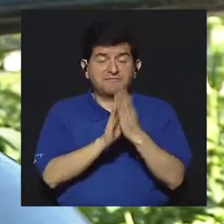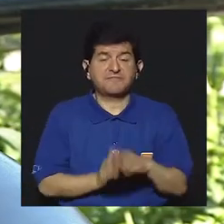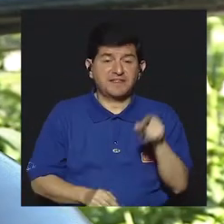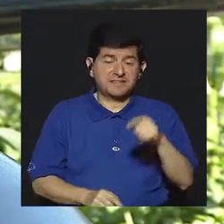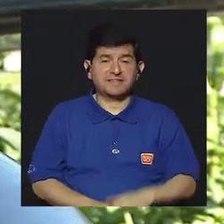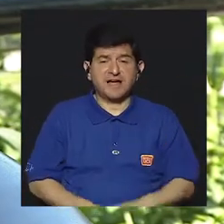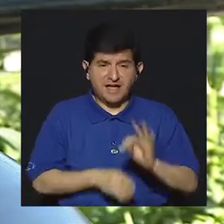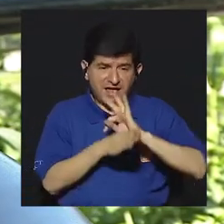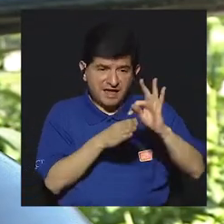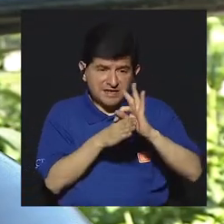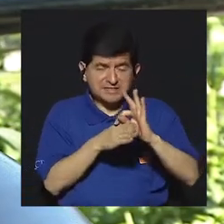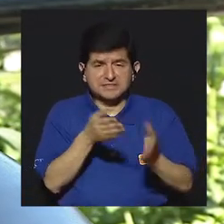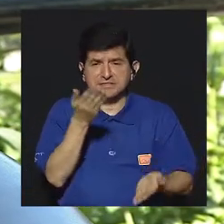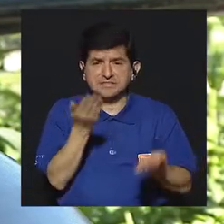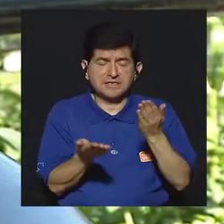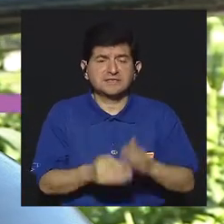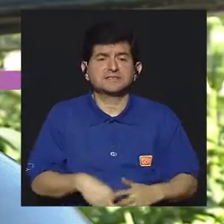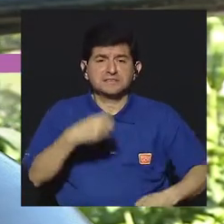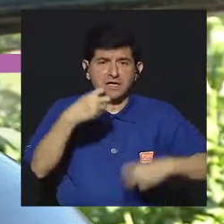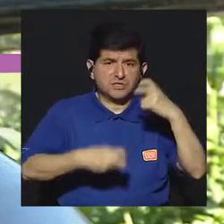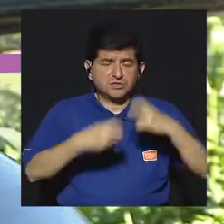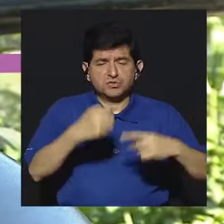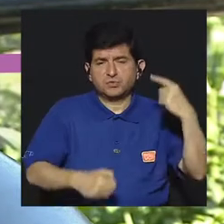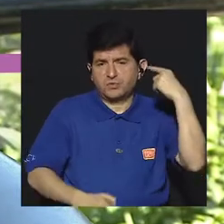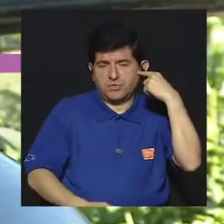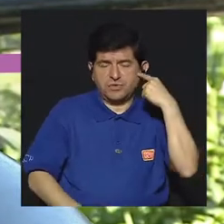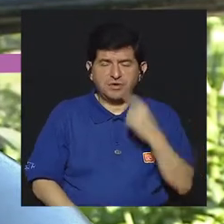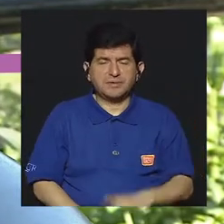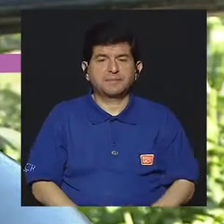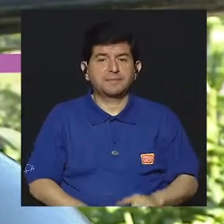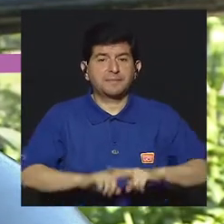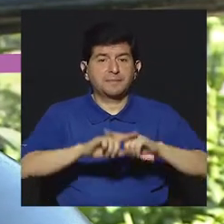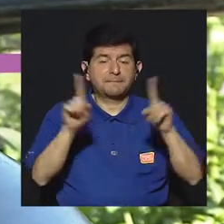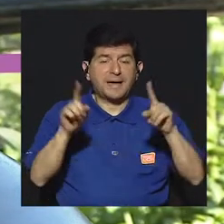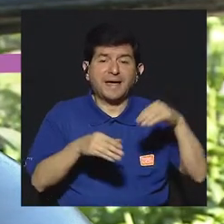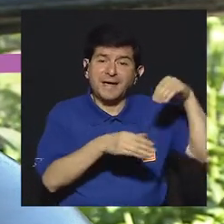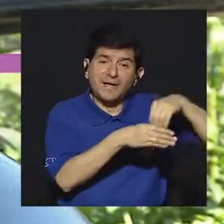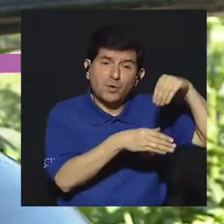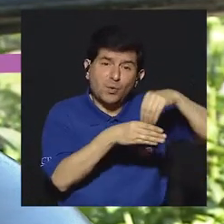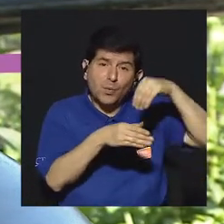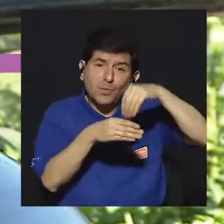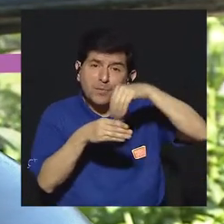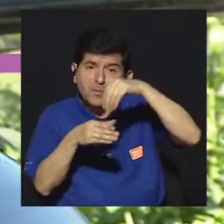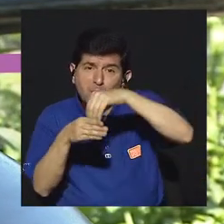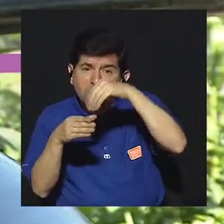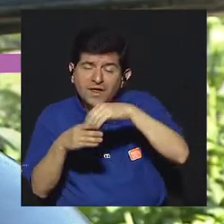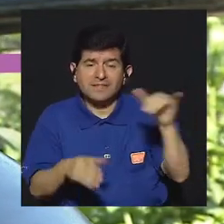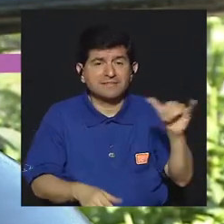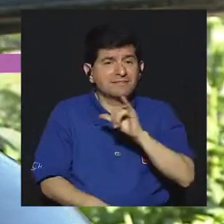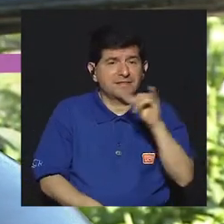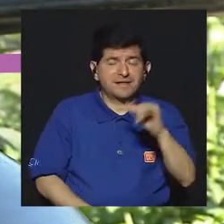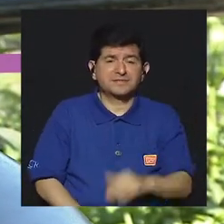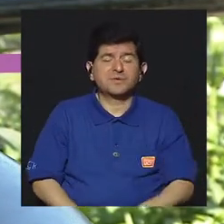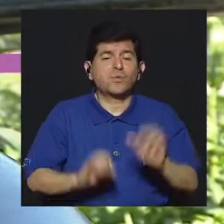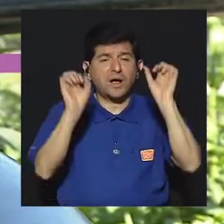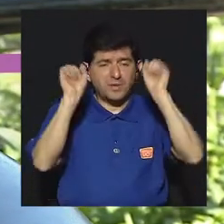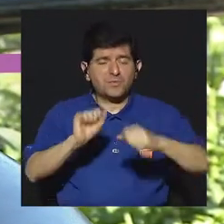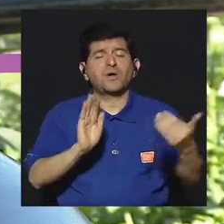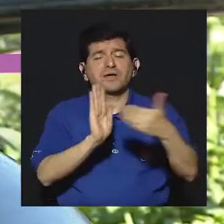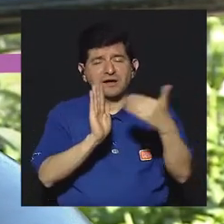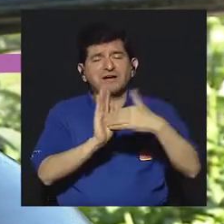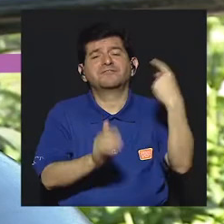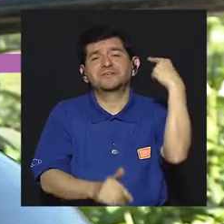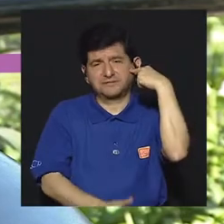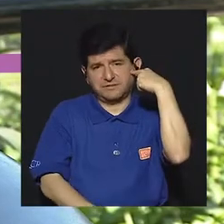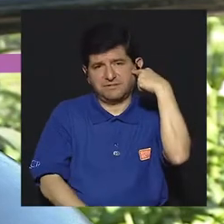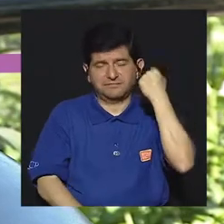a quimio vaya a presentar un problema de audición. Y resulta que los componentes de la quimio, ¿verdad?, también llegan a causar daño